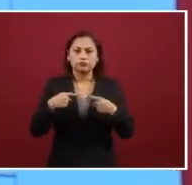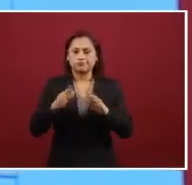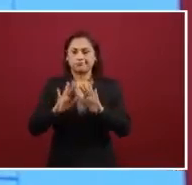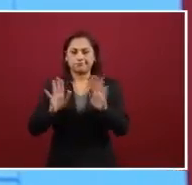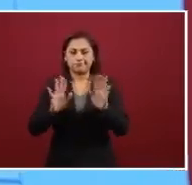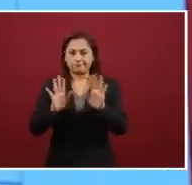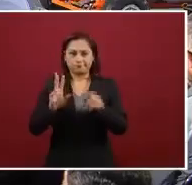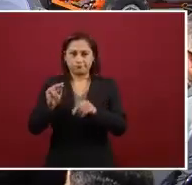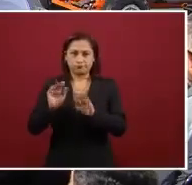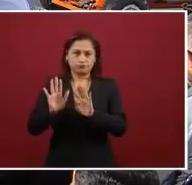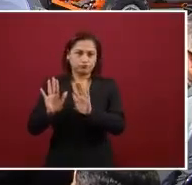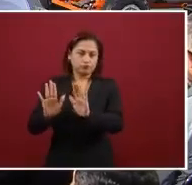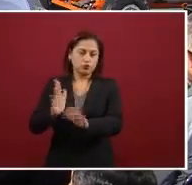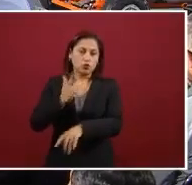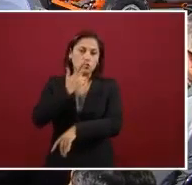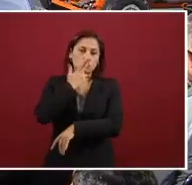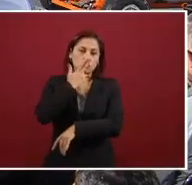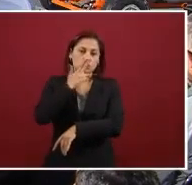Junto